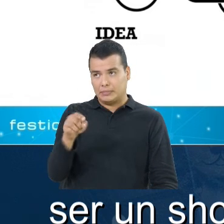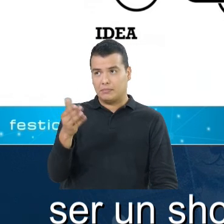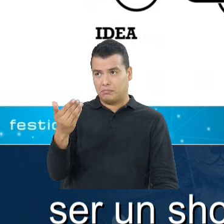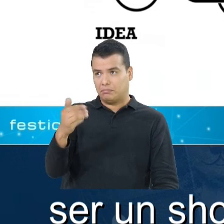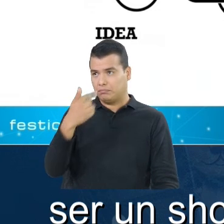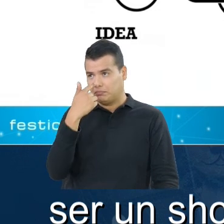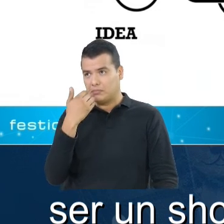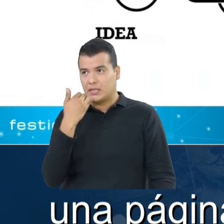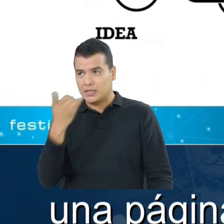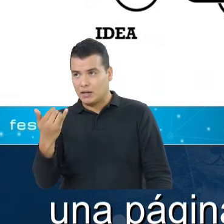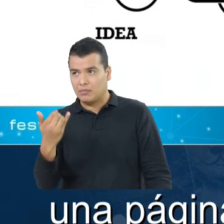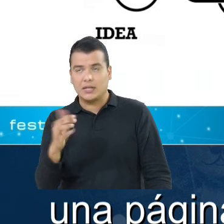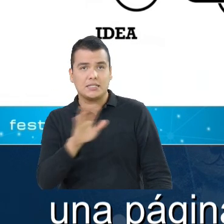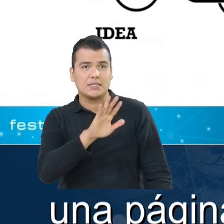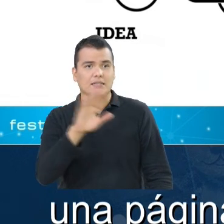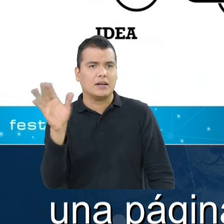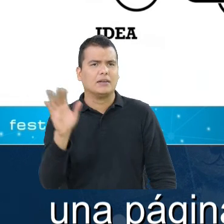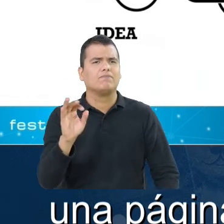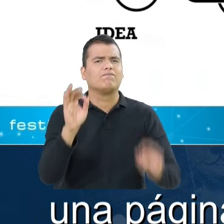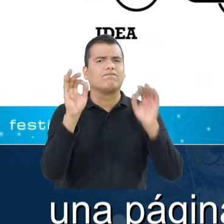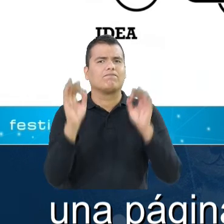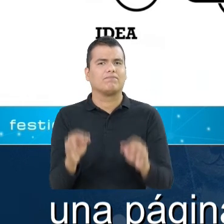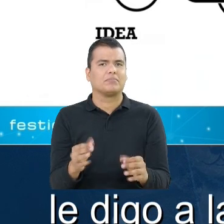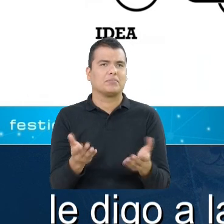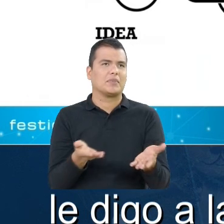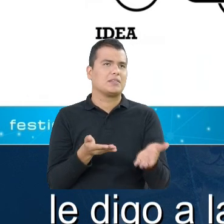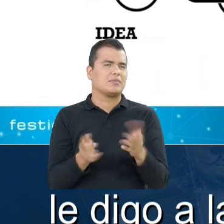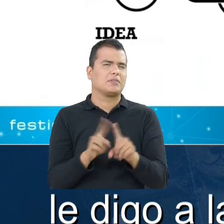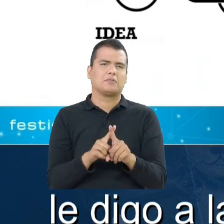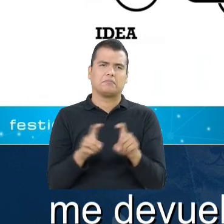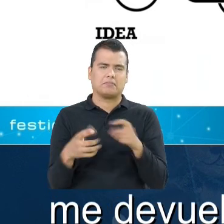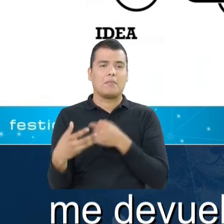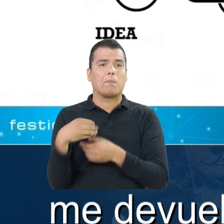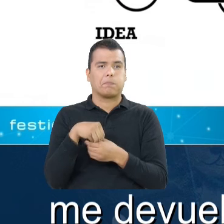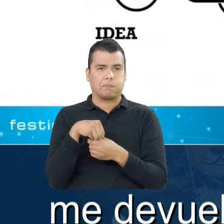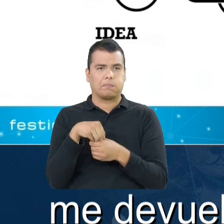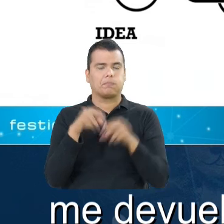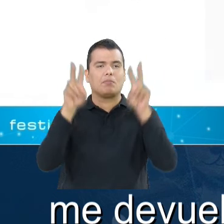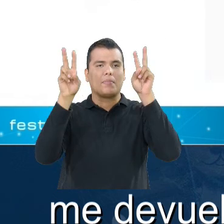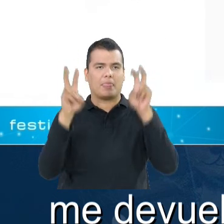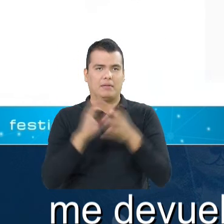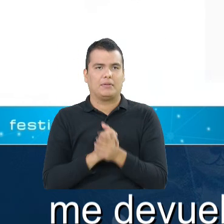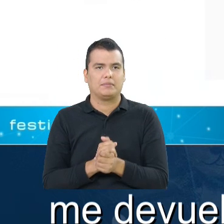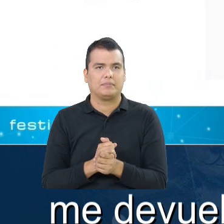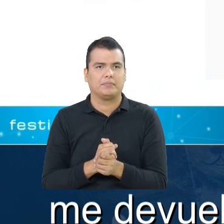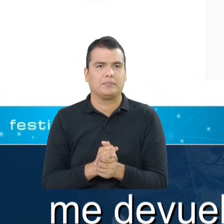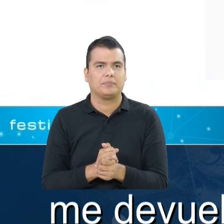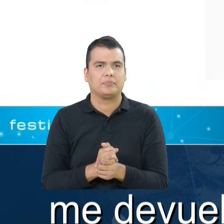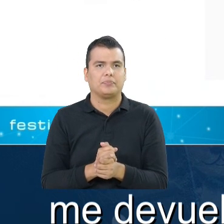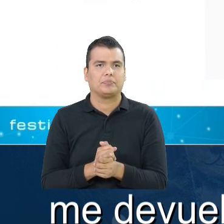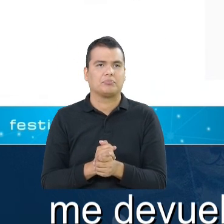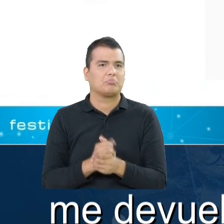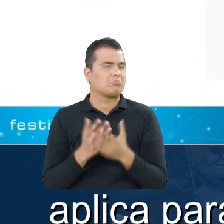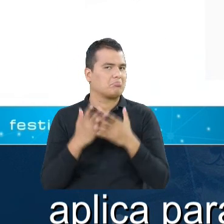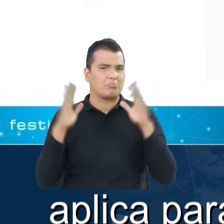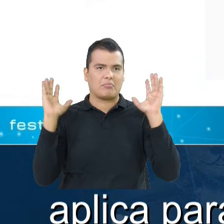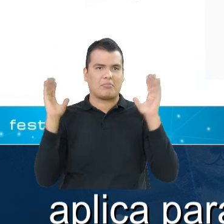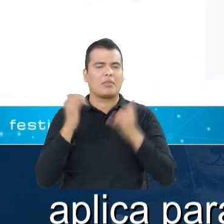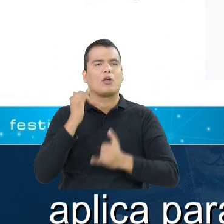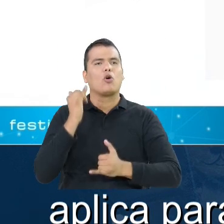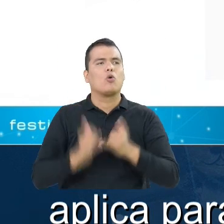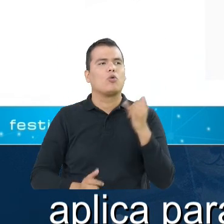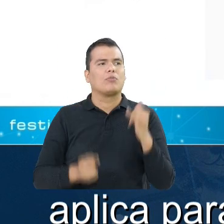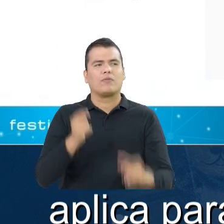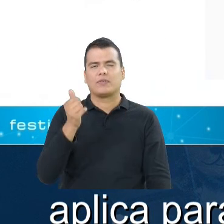y le devuelvo la llamada. Entonces, también aplica para servicios todo este marco que les acabo de decir. Para finalizar,